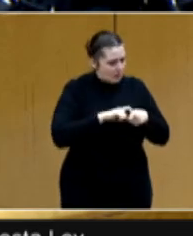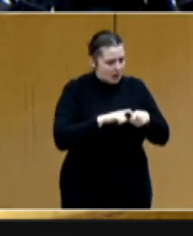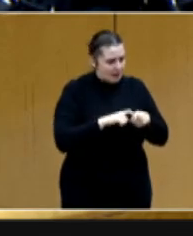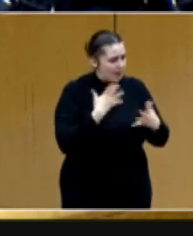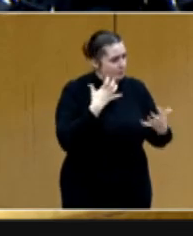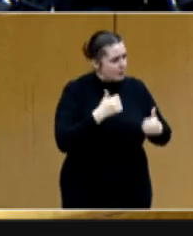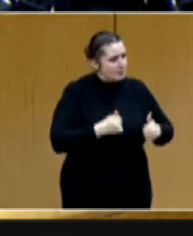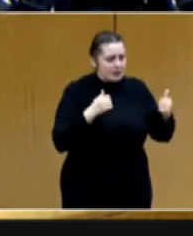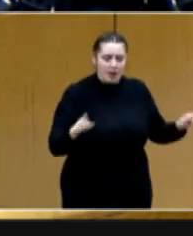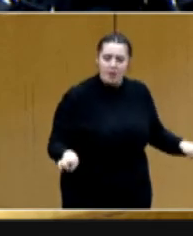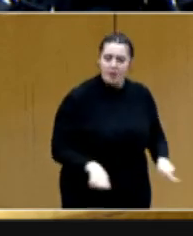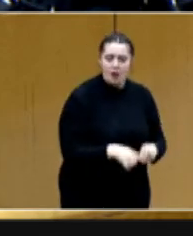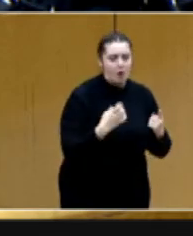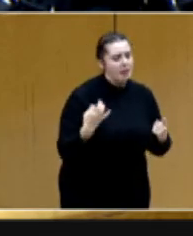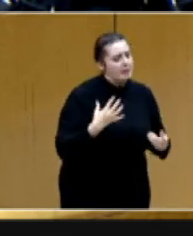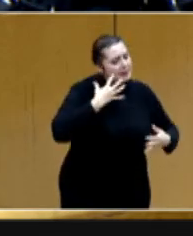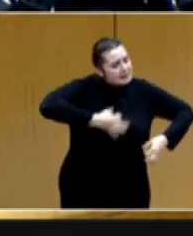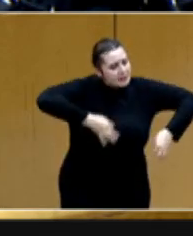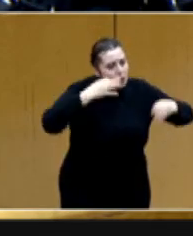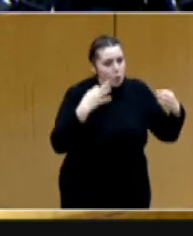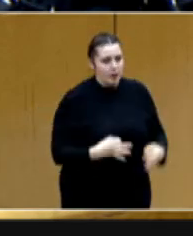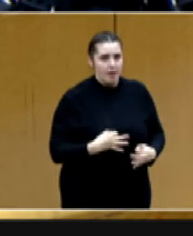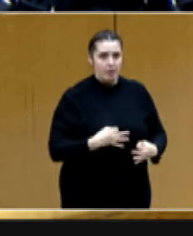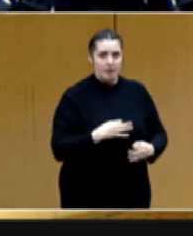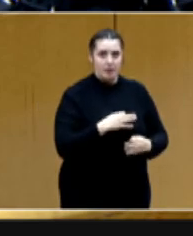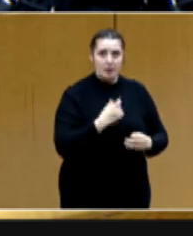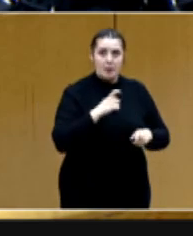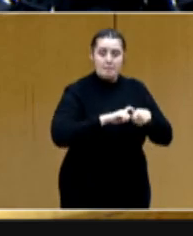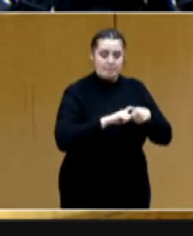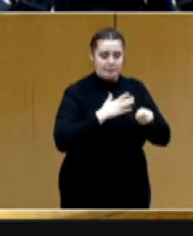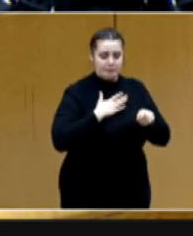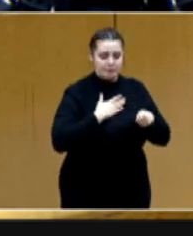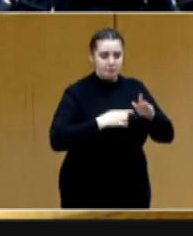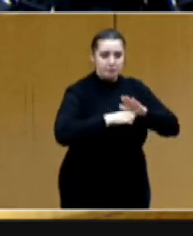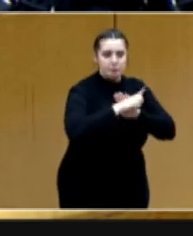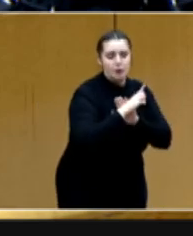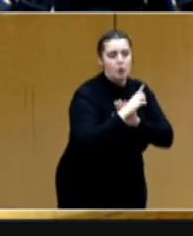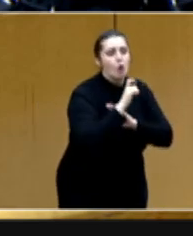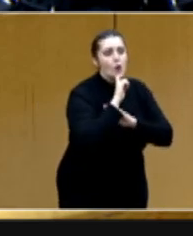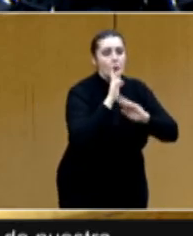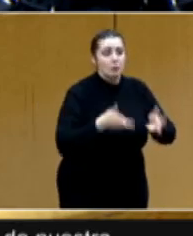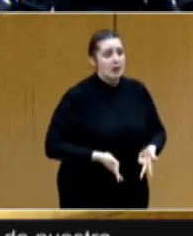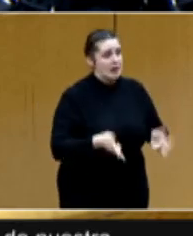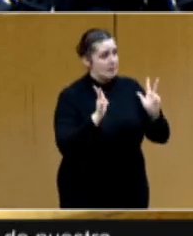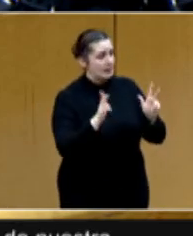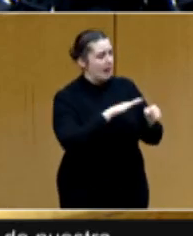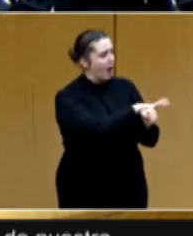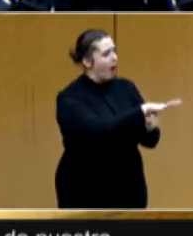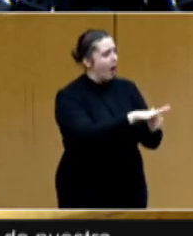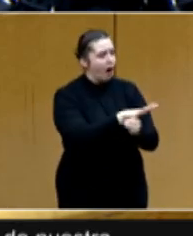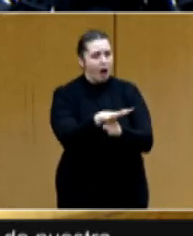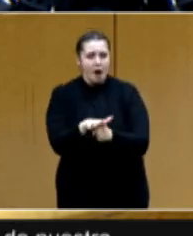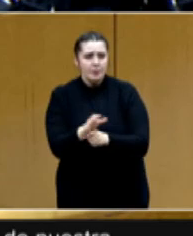garantía de poder desarrollar esta personalidad con absoluta libertad dentro de los amplios márgenes de la